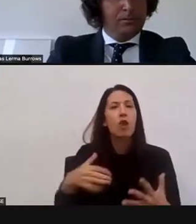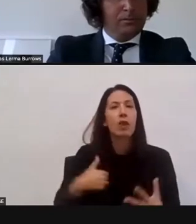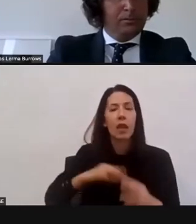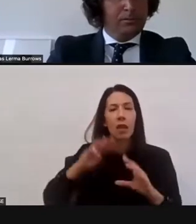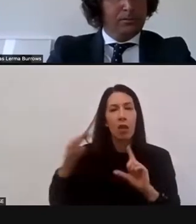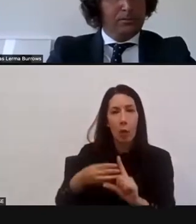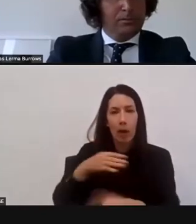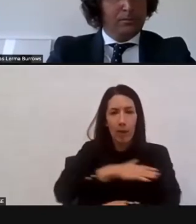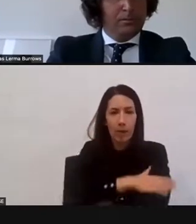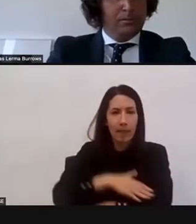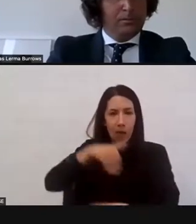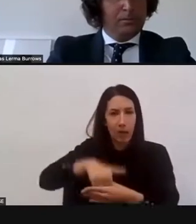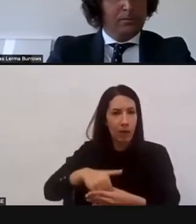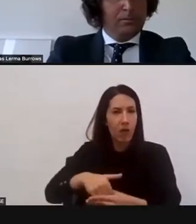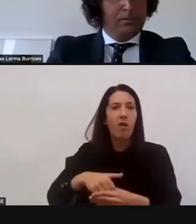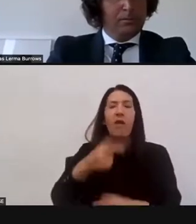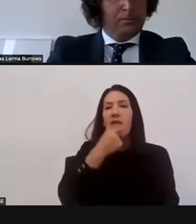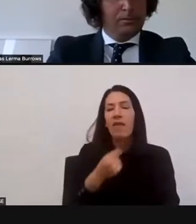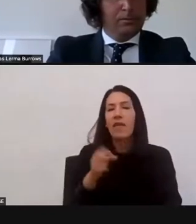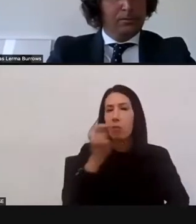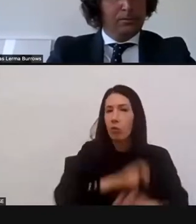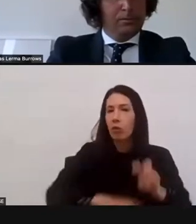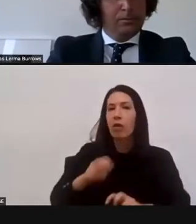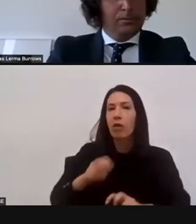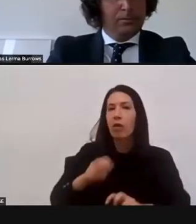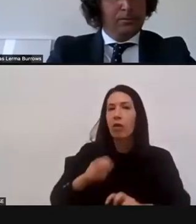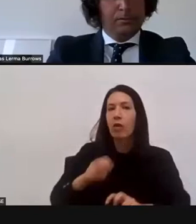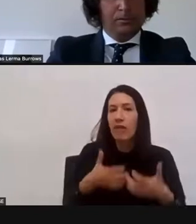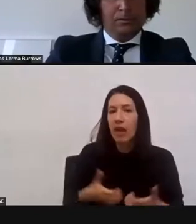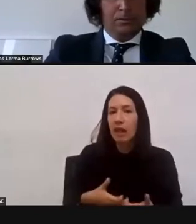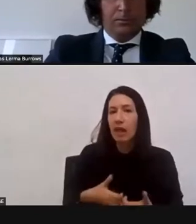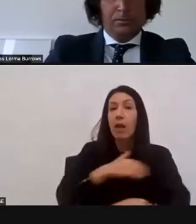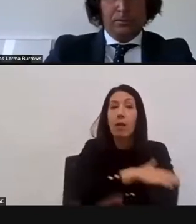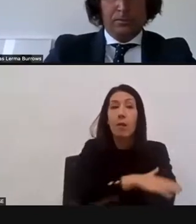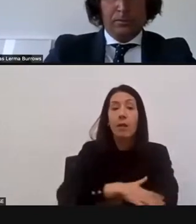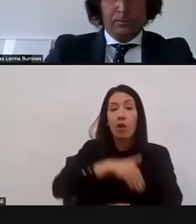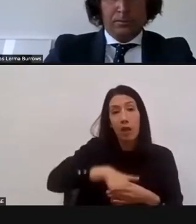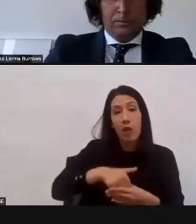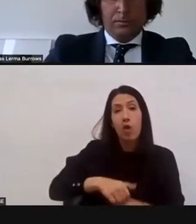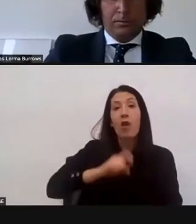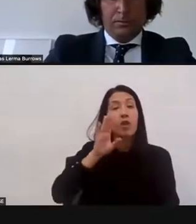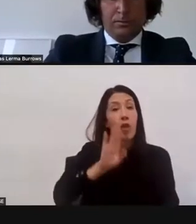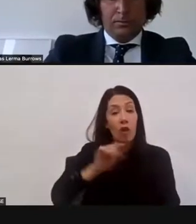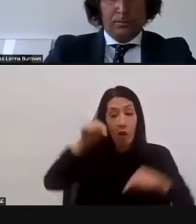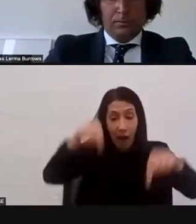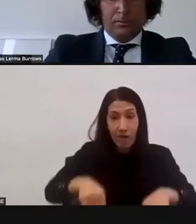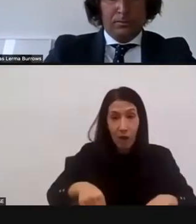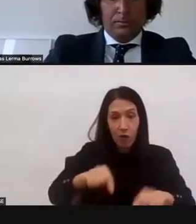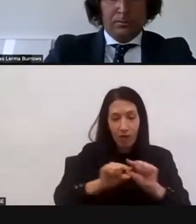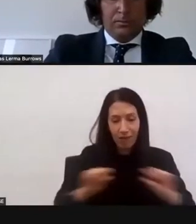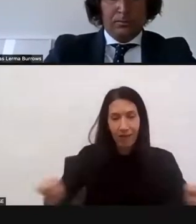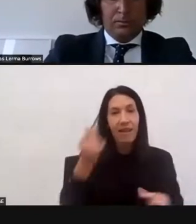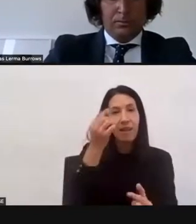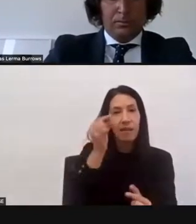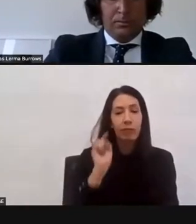poner en cualquier buscador Ministerio del Interior Delitos de Odio. Podrán enlazar con la sección de esta web donde abajo tienen un apartado de descargas como digo,